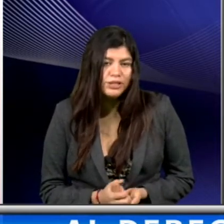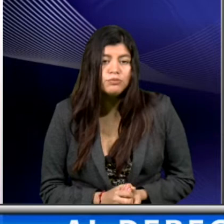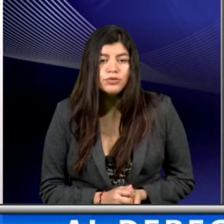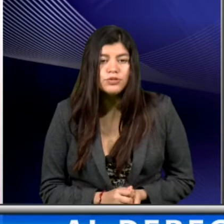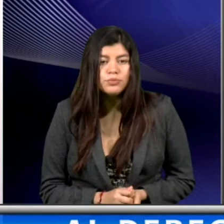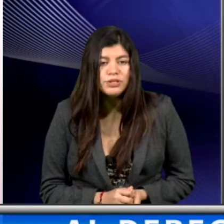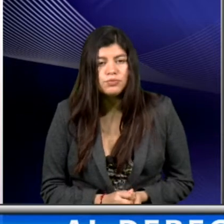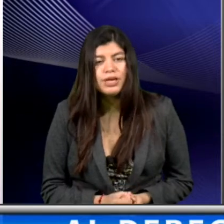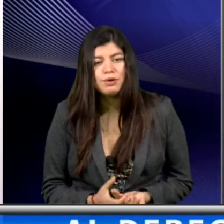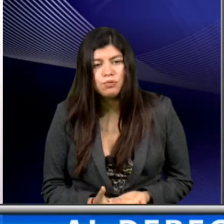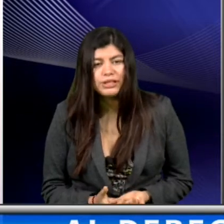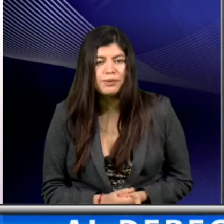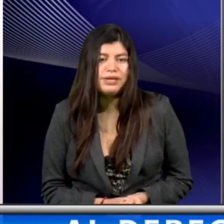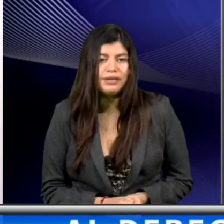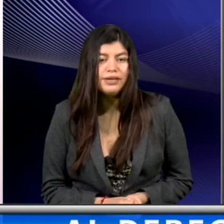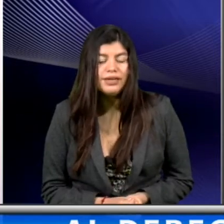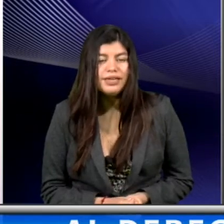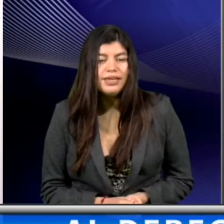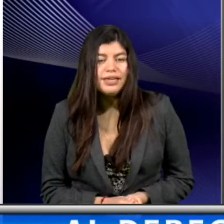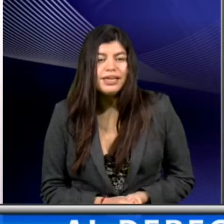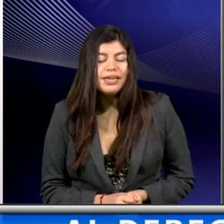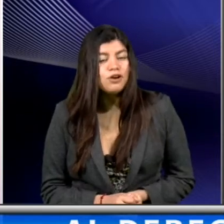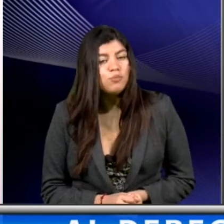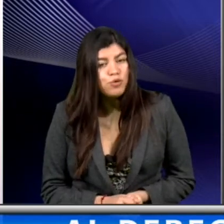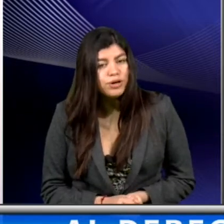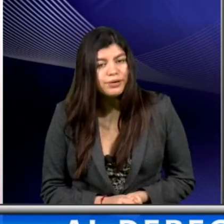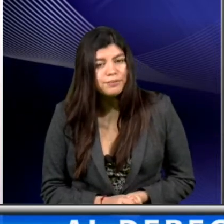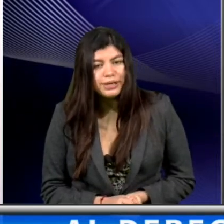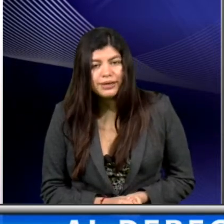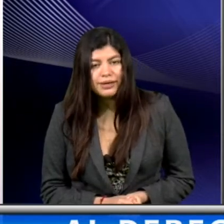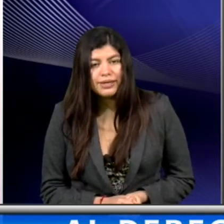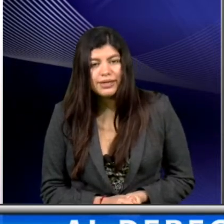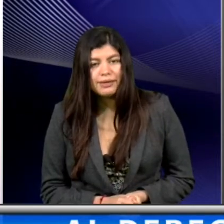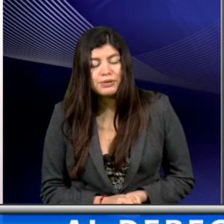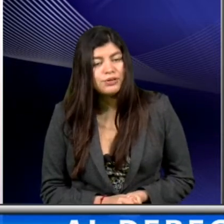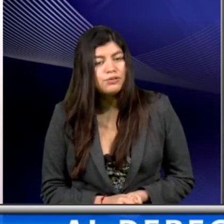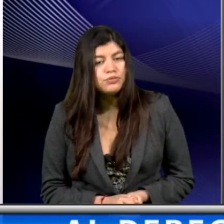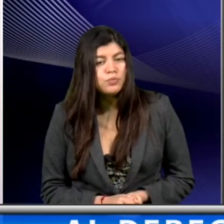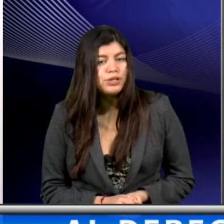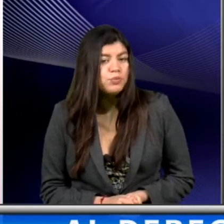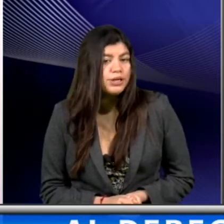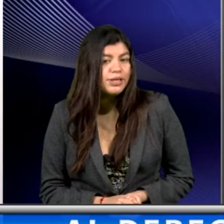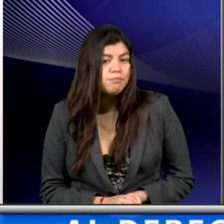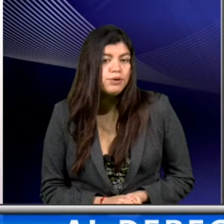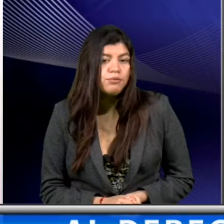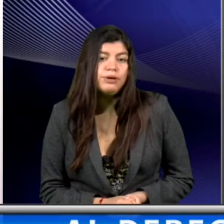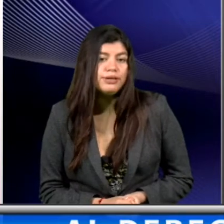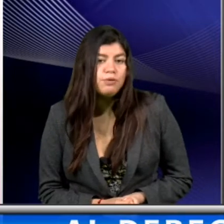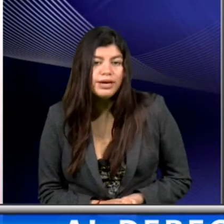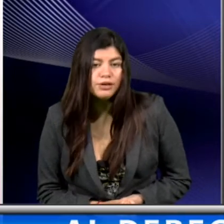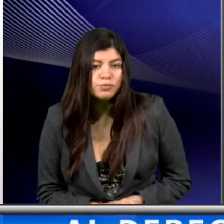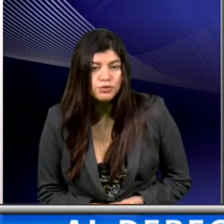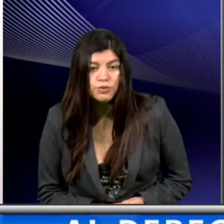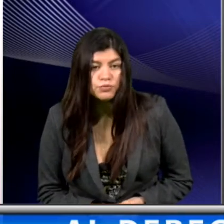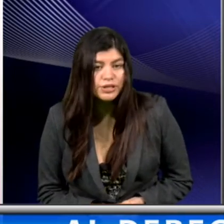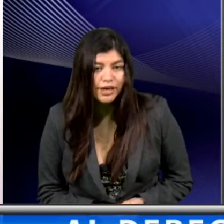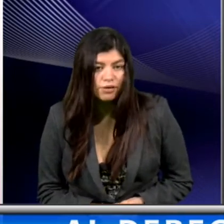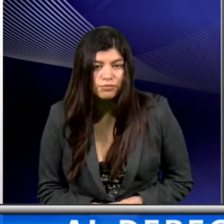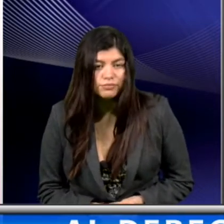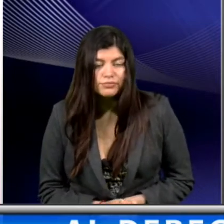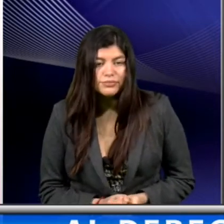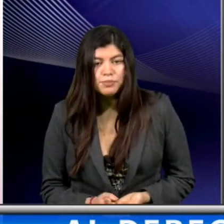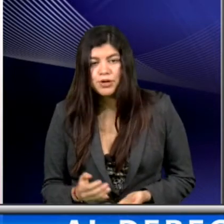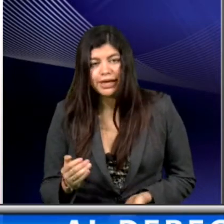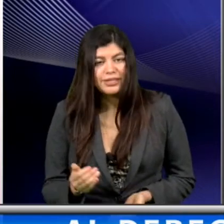porque me gusta mucho mi ciudad y me gusta caminar. Y es común ver personas consumiendo, por ejemplo, marihuana como si fuera un